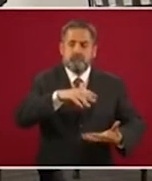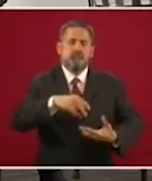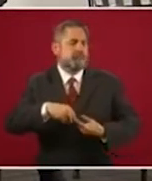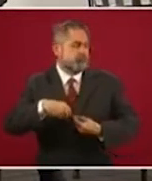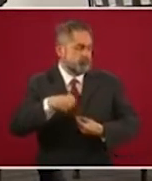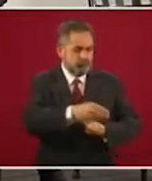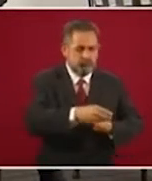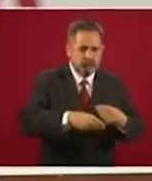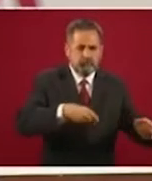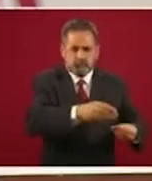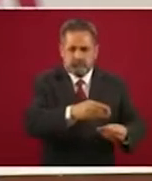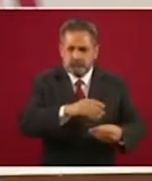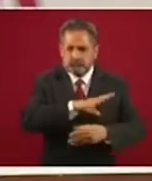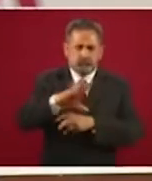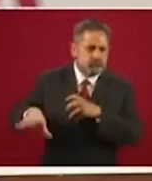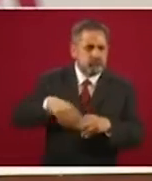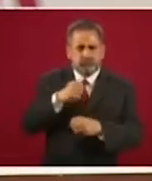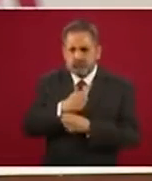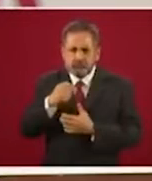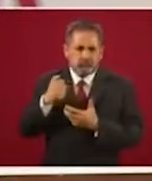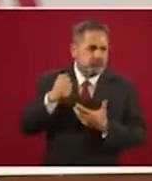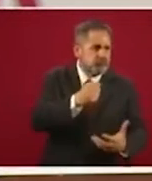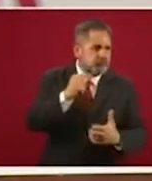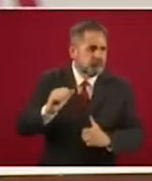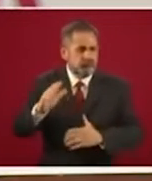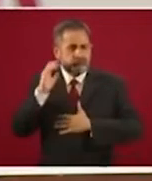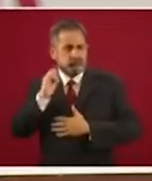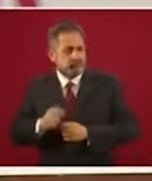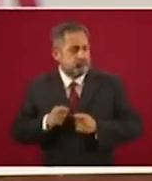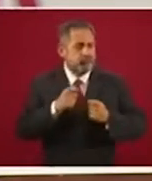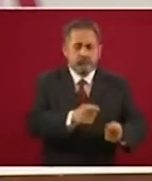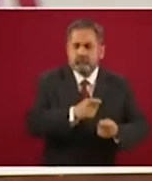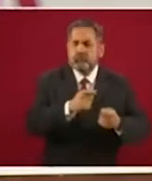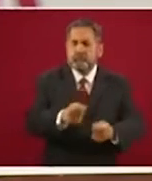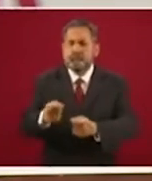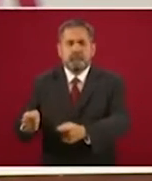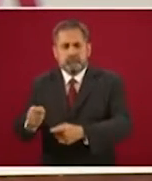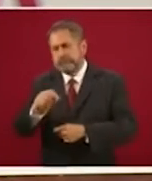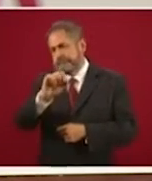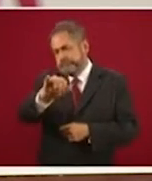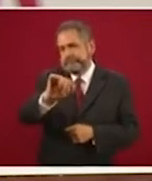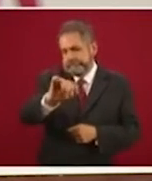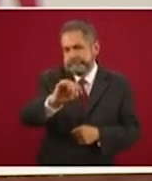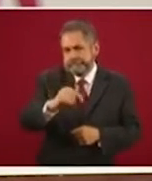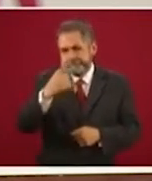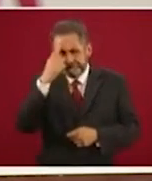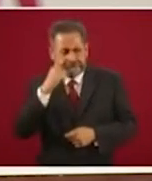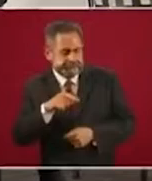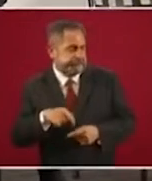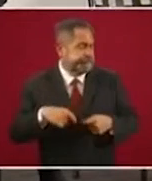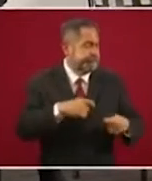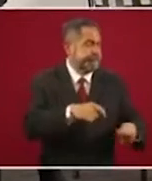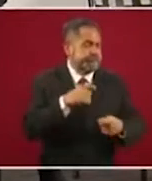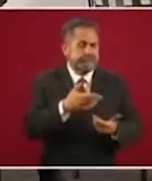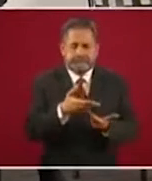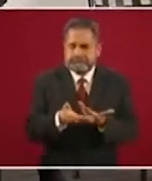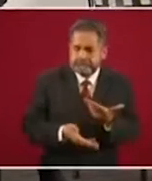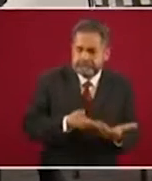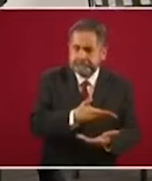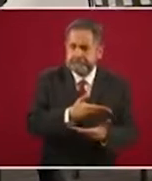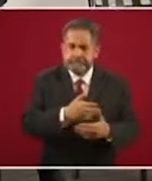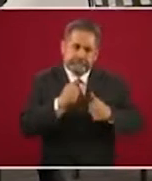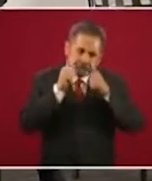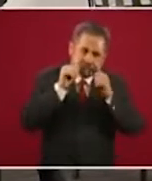esfuerzo, todos los recursos, todo el compromiso a garantizar las condiciones que permitan servicios de salud